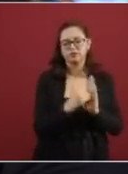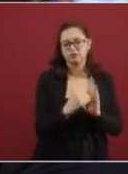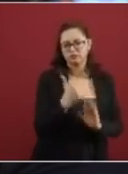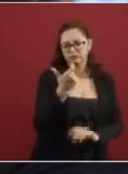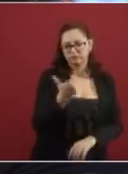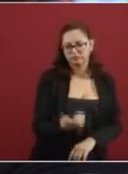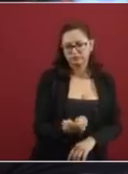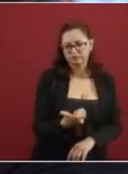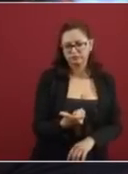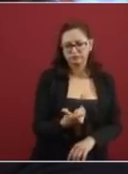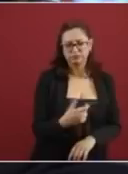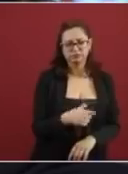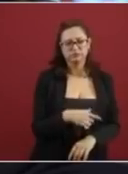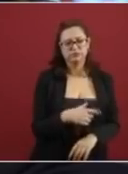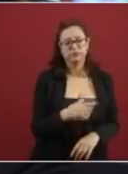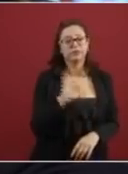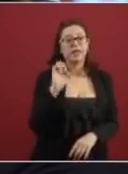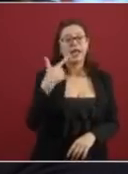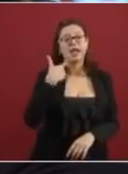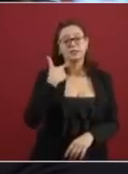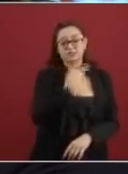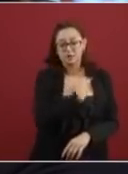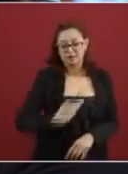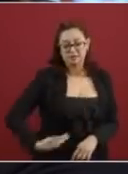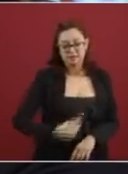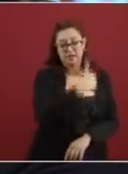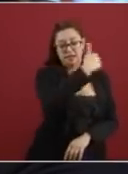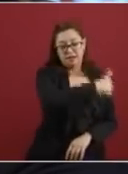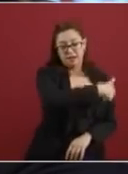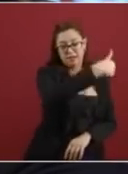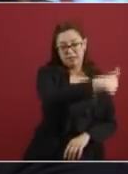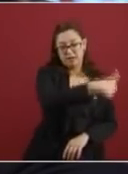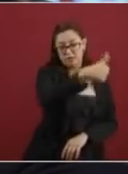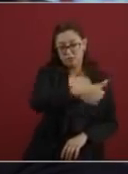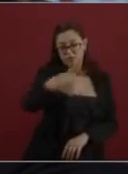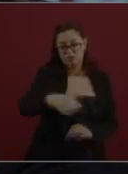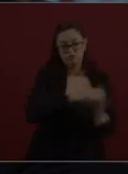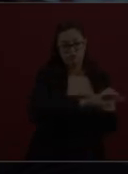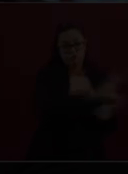para cada expresidente. Con información de Araceli Rivera, Notimex.